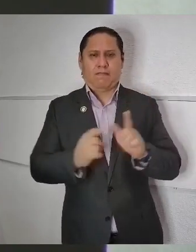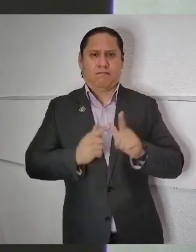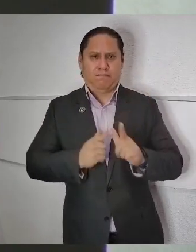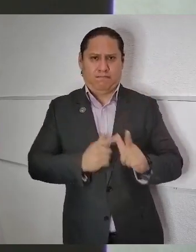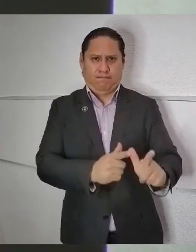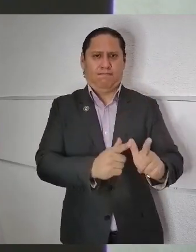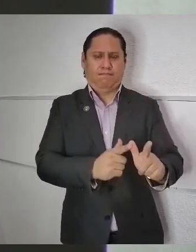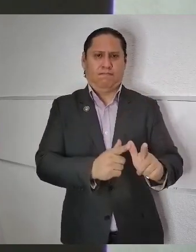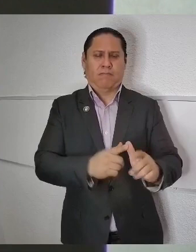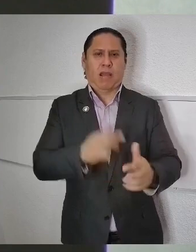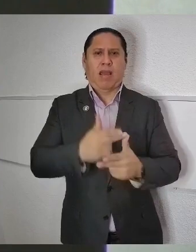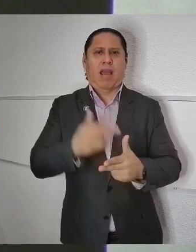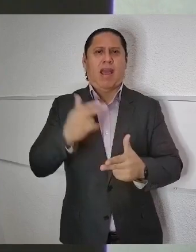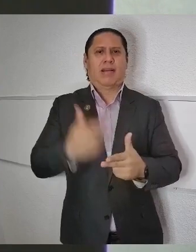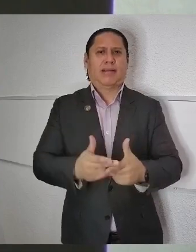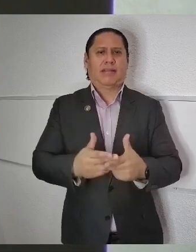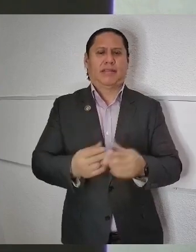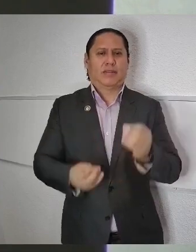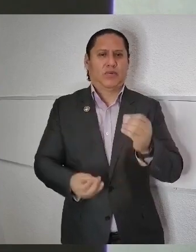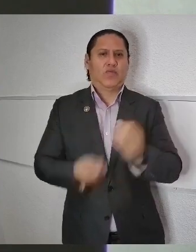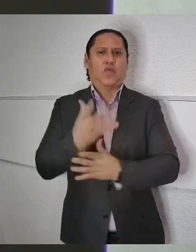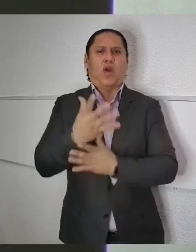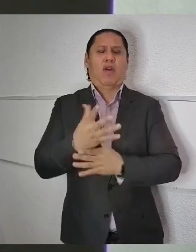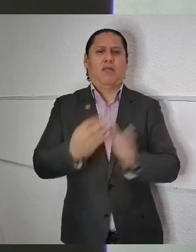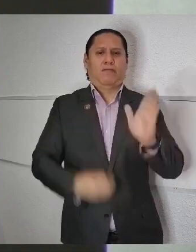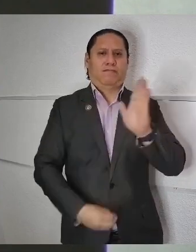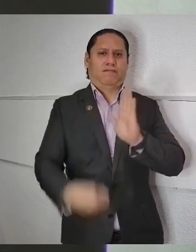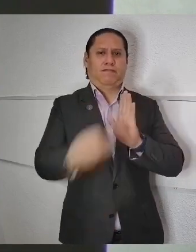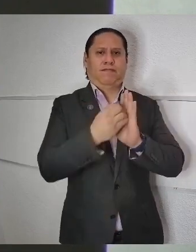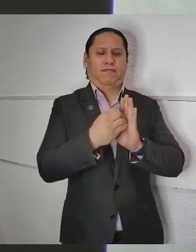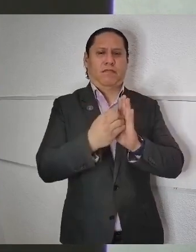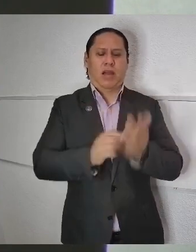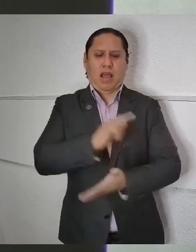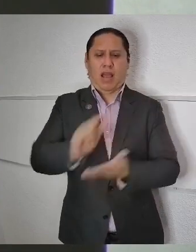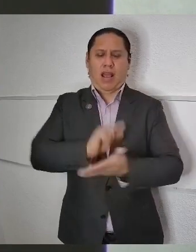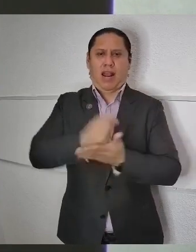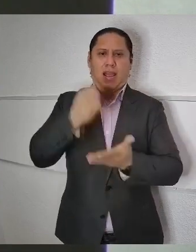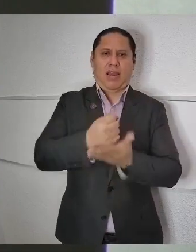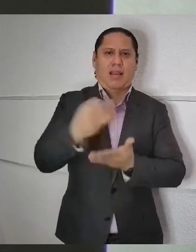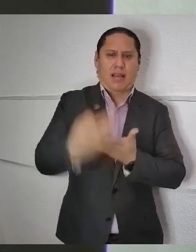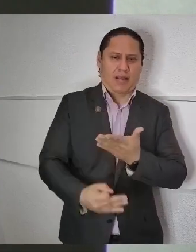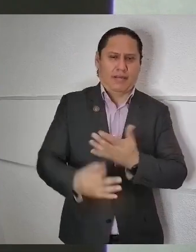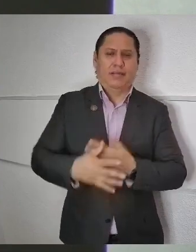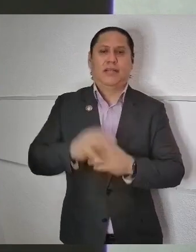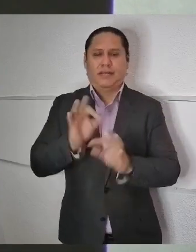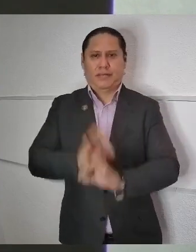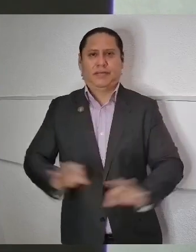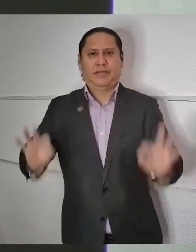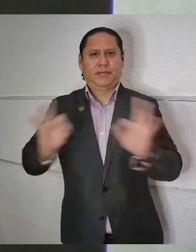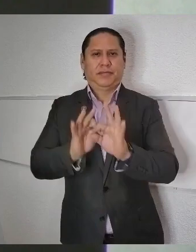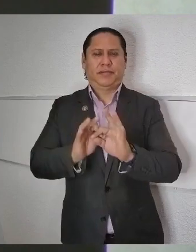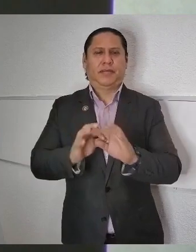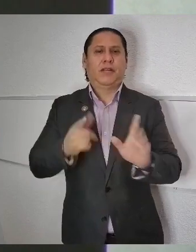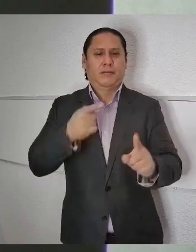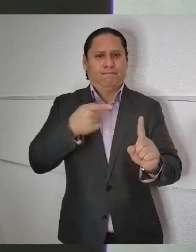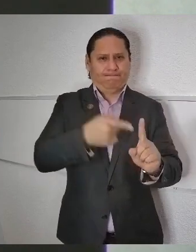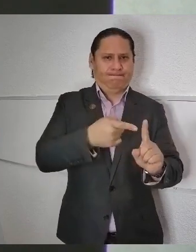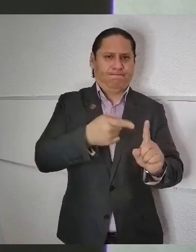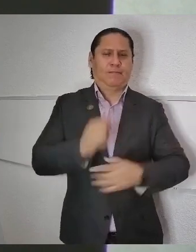se emita el nuevo reglamento una vez que se apruebe esta ley forestal. Es importante recalcar